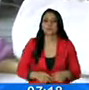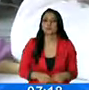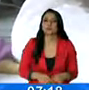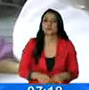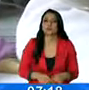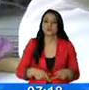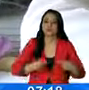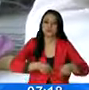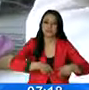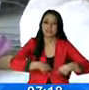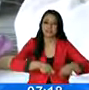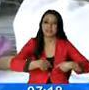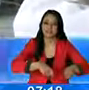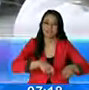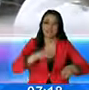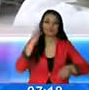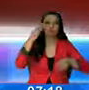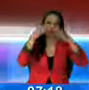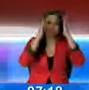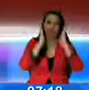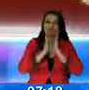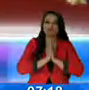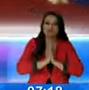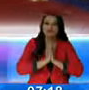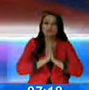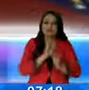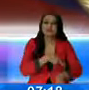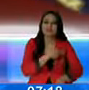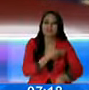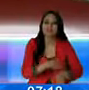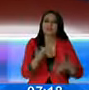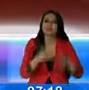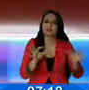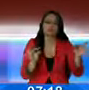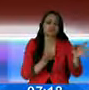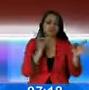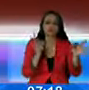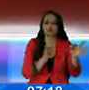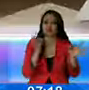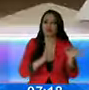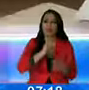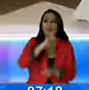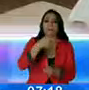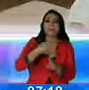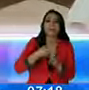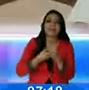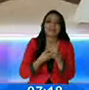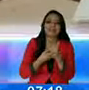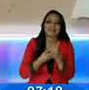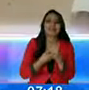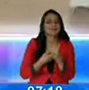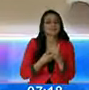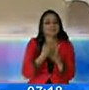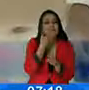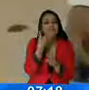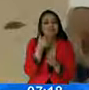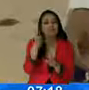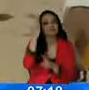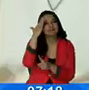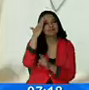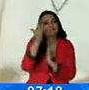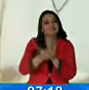taller de las hermanas contemplativas del buen pastor, las religiosas dieron rienda suelta por un mes, a lo que mejor dicen, saben